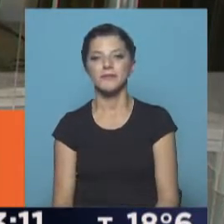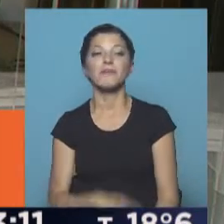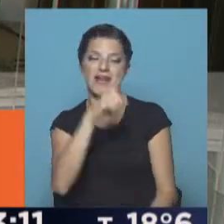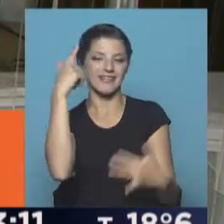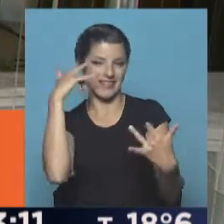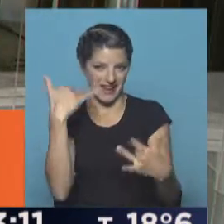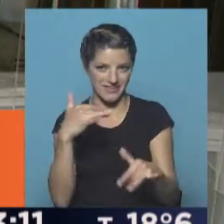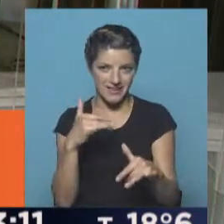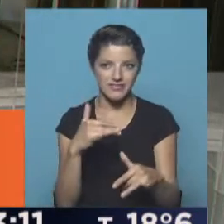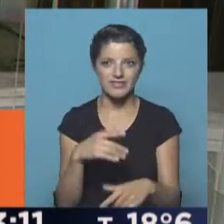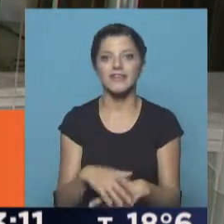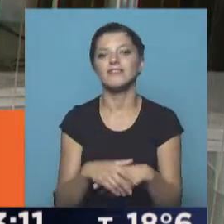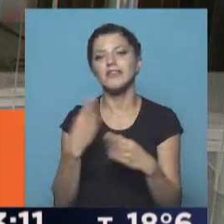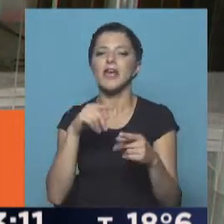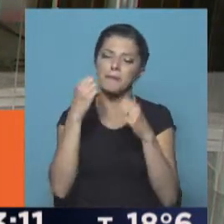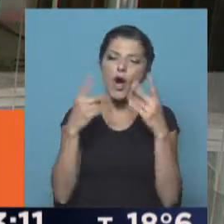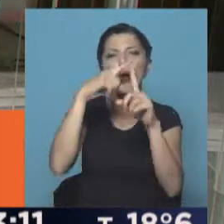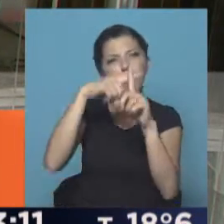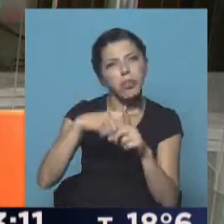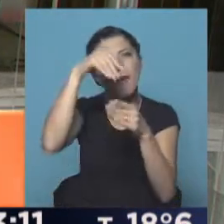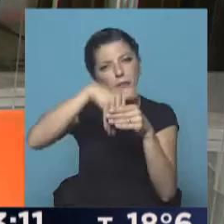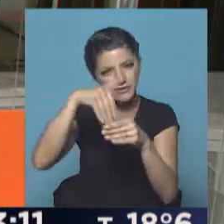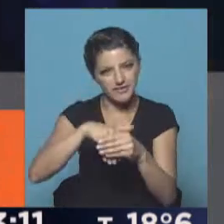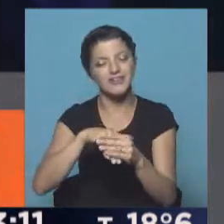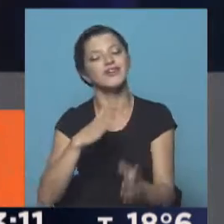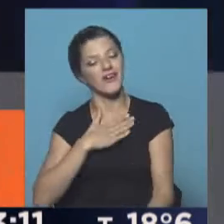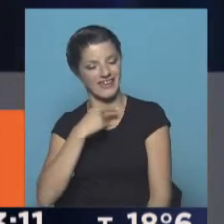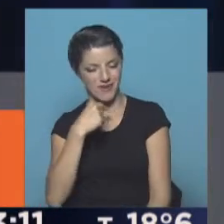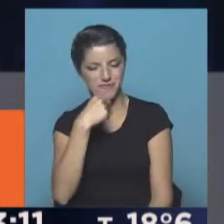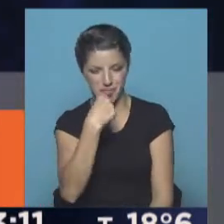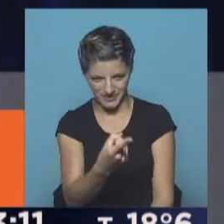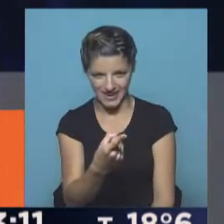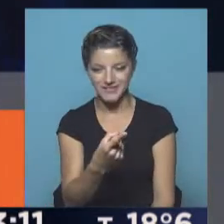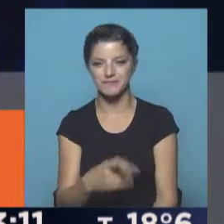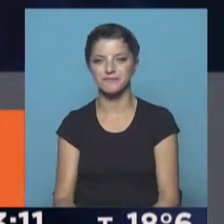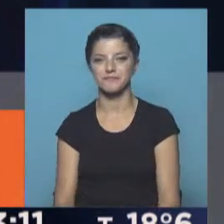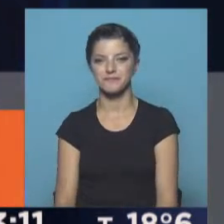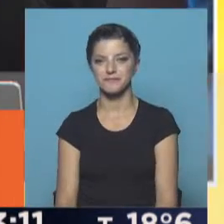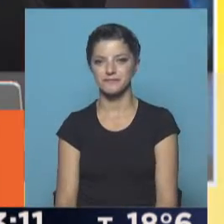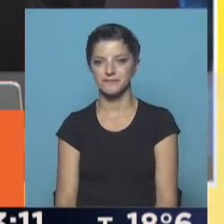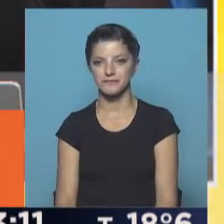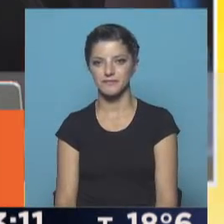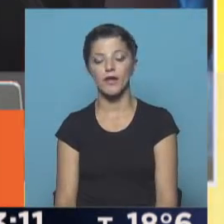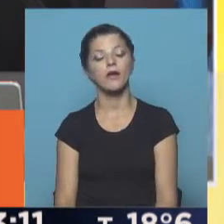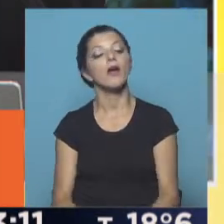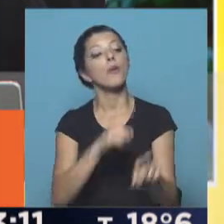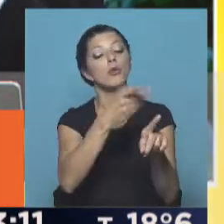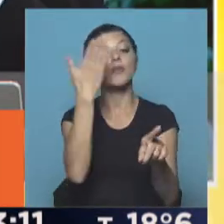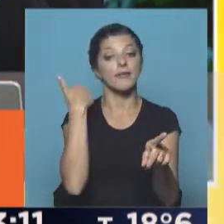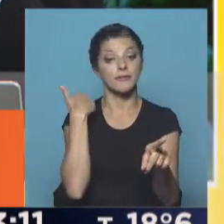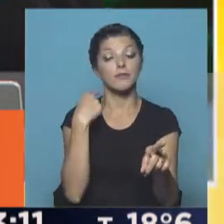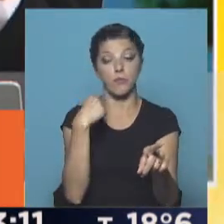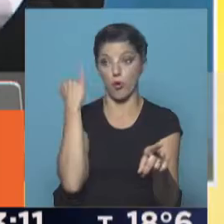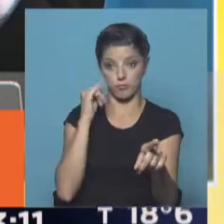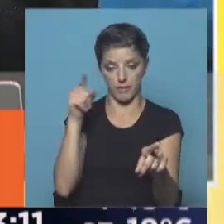política se pasa contando partidos, votos, etcétera. Entonces lo que yo le quería preguntar en relación a esto es, él decía que el plebiscito ofrece